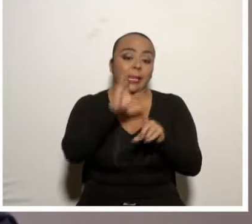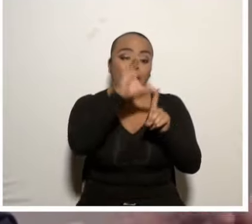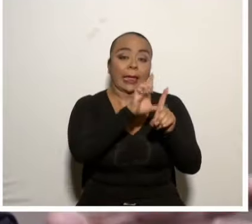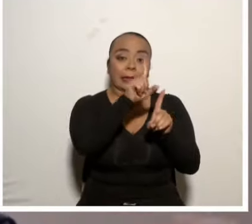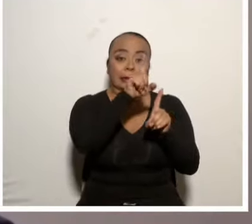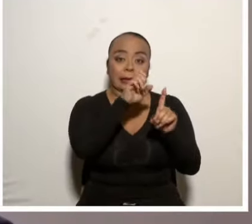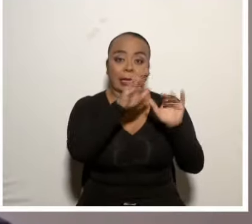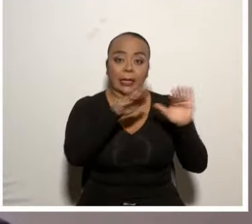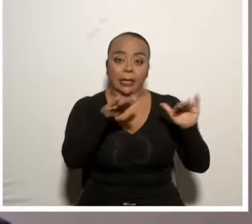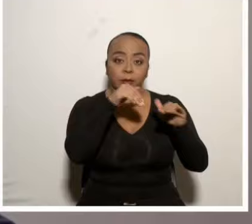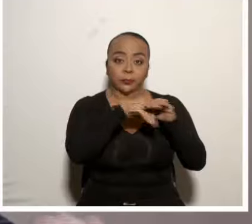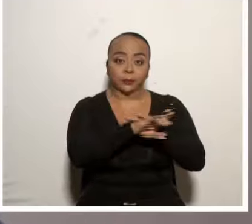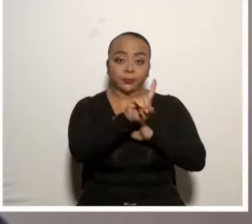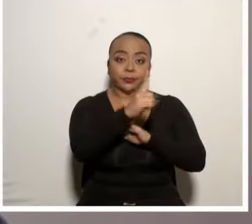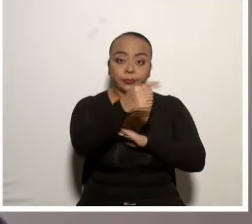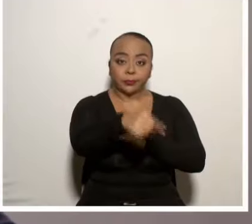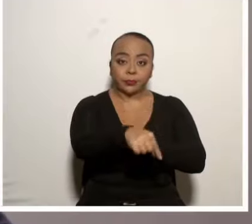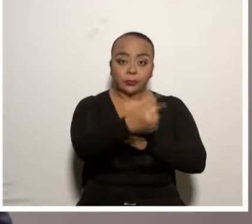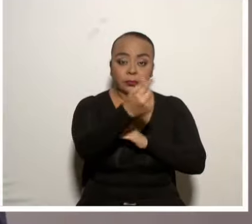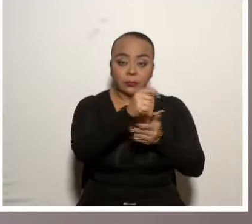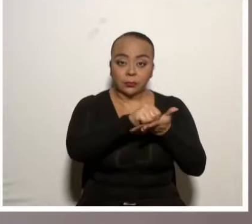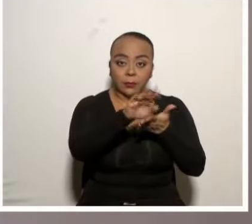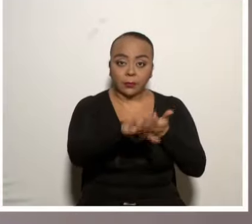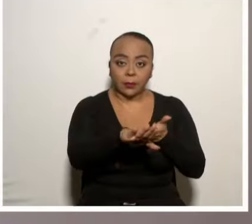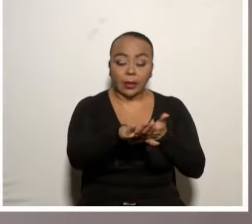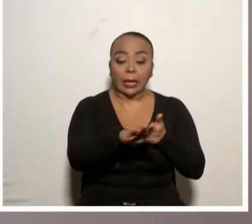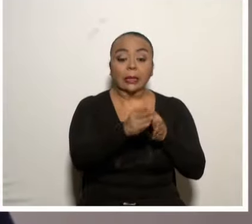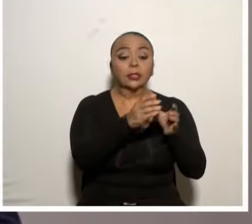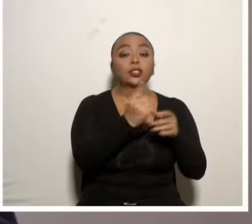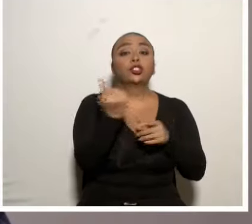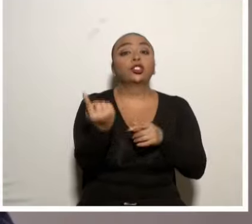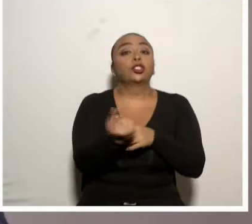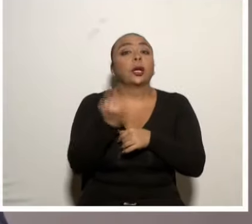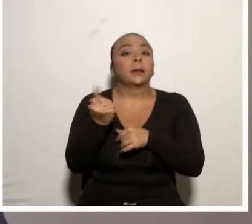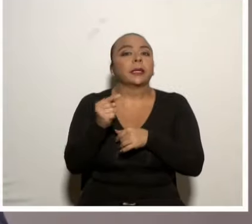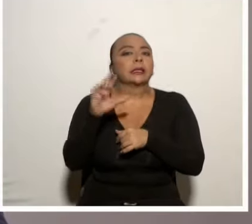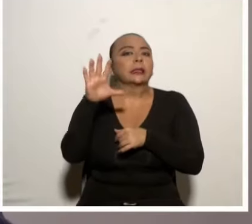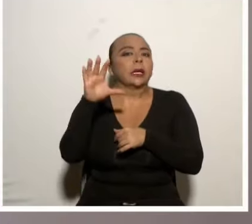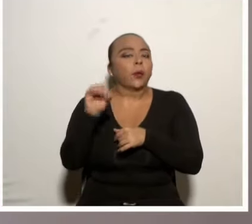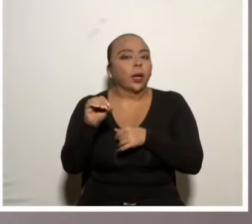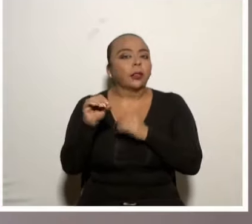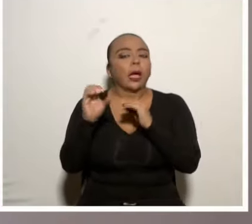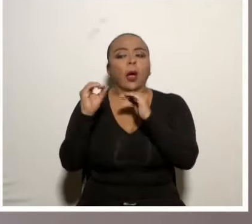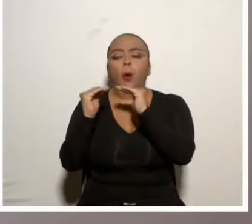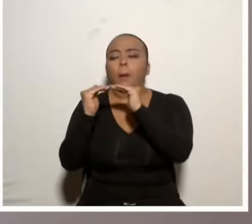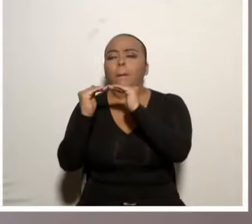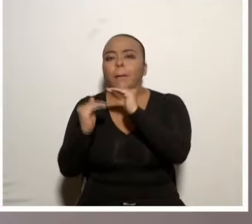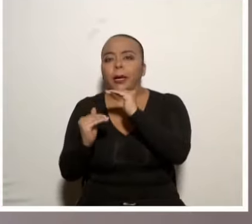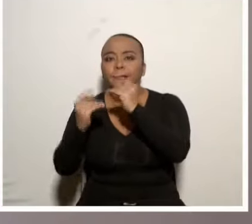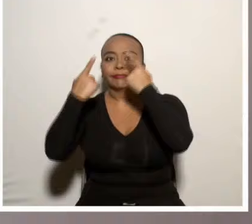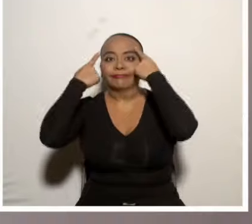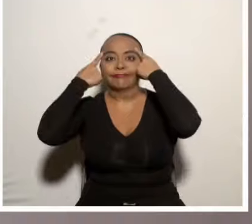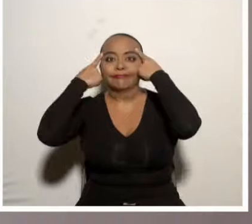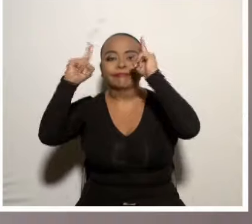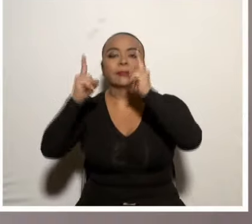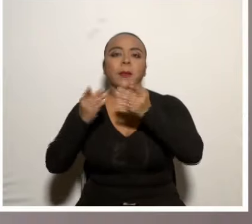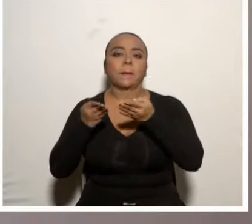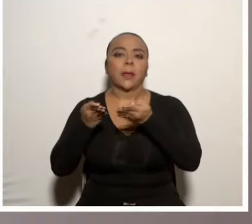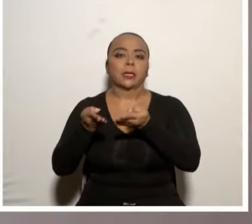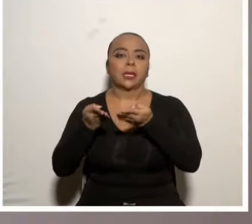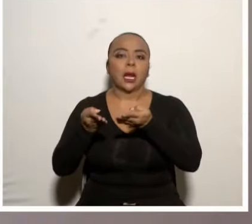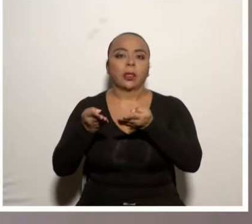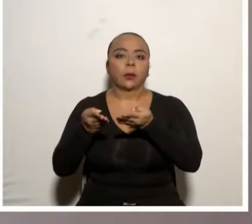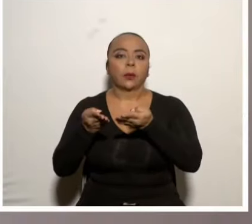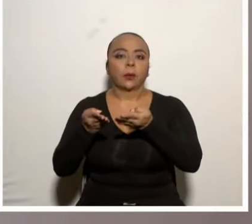que ingresan a primer grado, solo 50 o un poco menos están alcanzando el bachillerato. Y